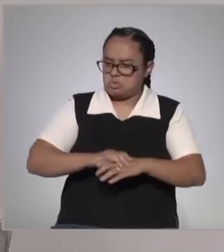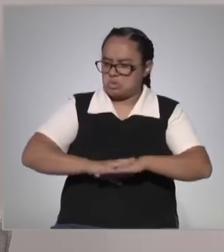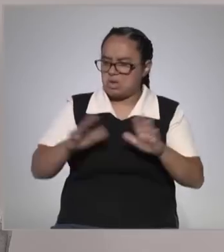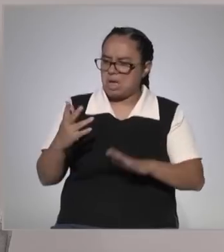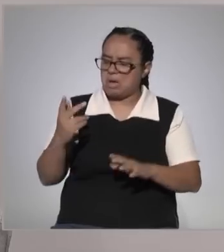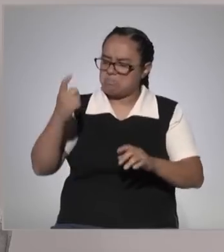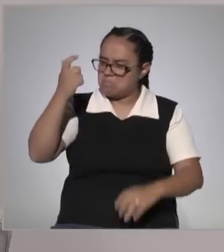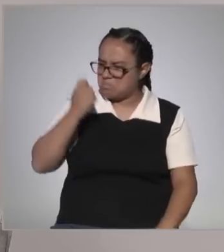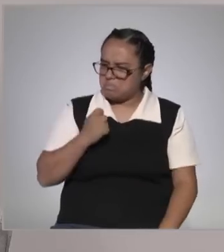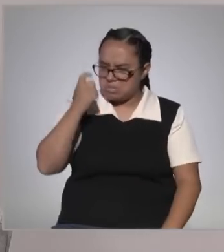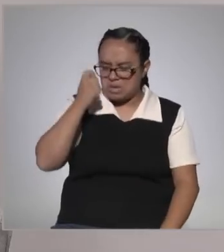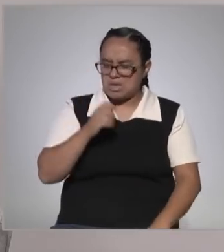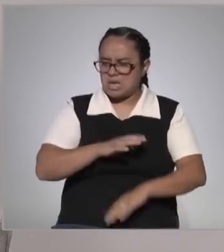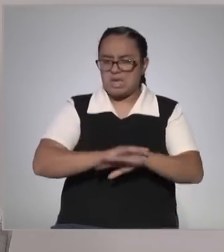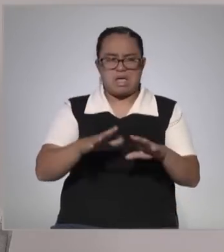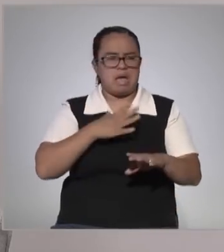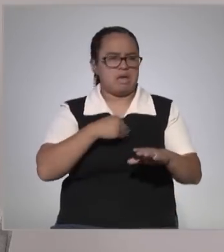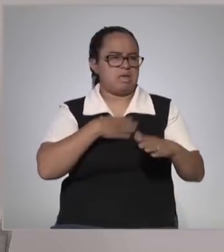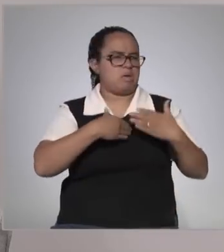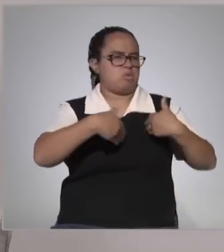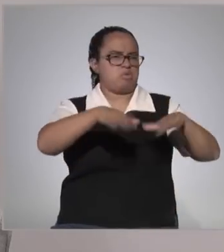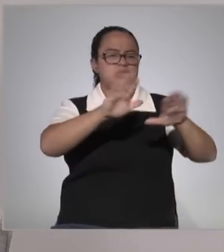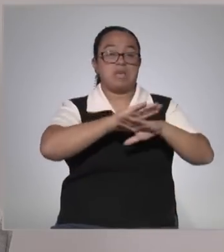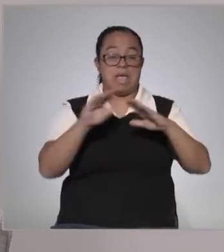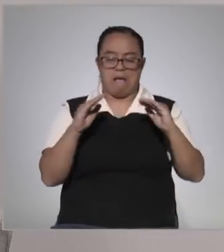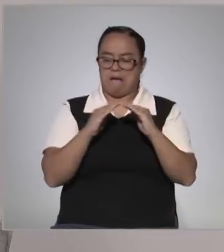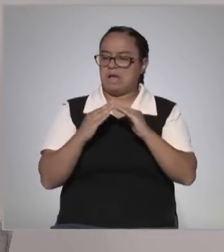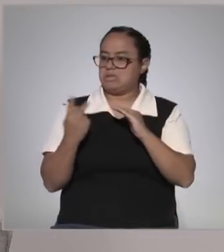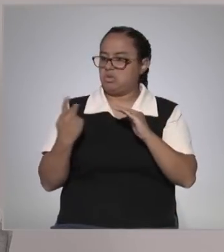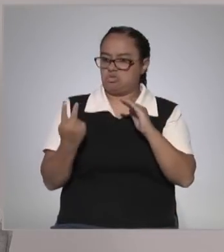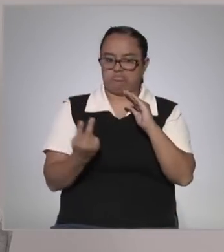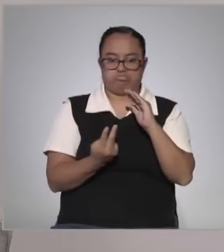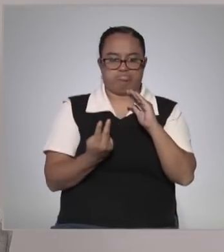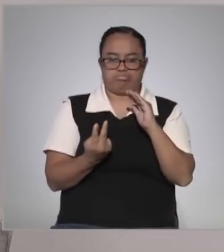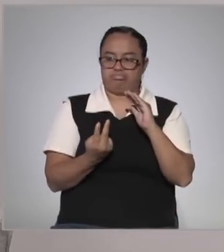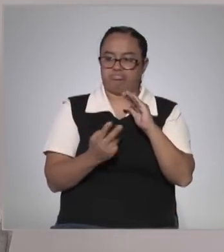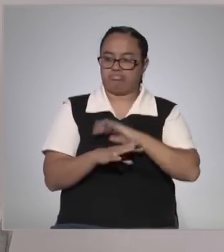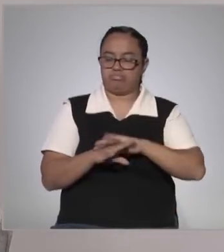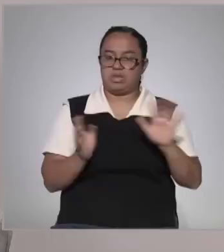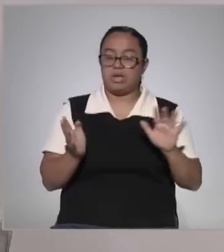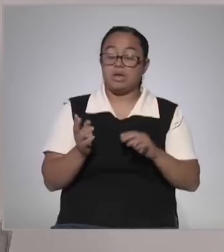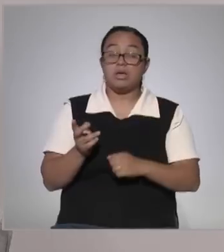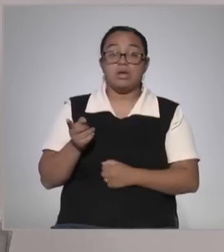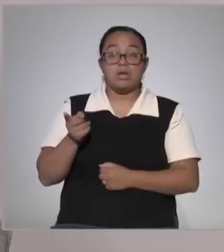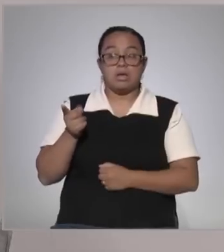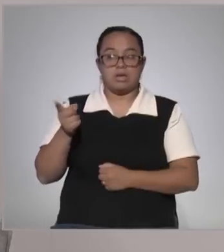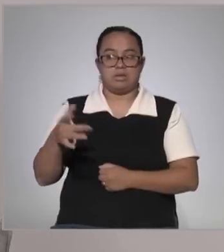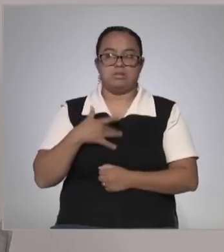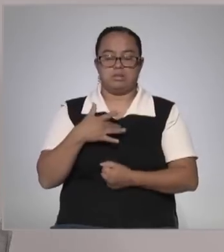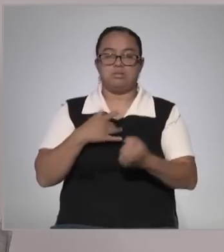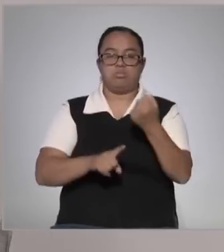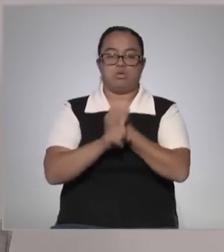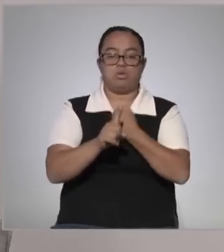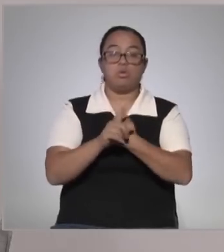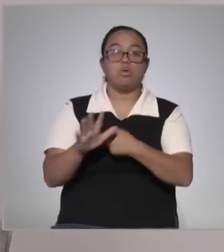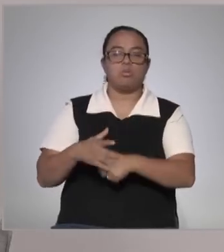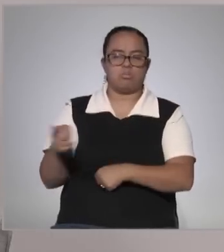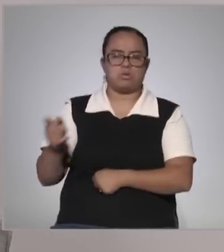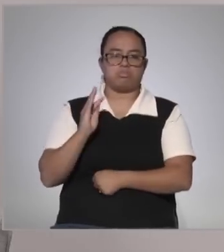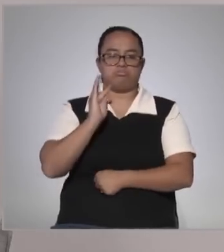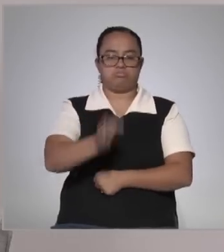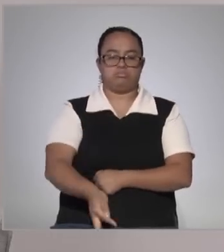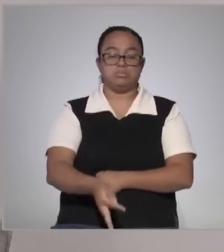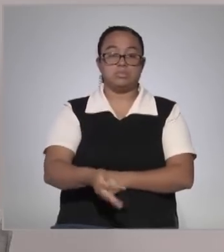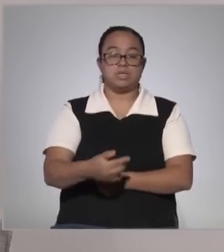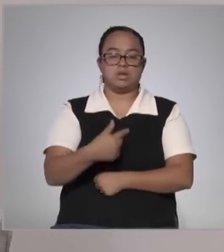jubilamos, ya cumplimos como padres, ya tenemos nido vacío, y para él está siendo un problema porque ya logró admitir que se siente, él